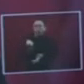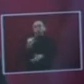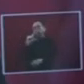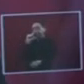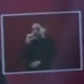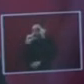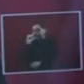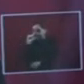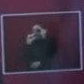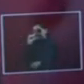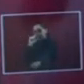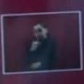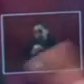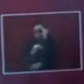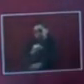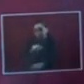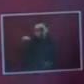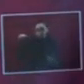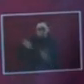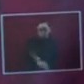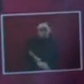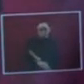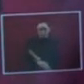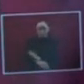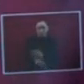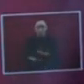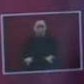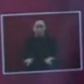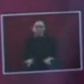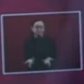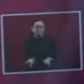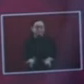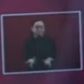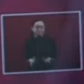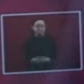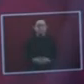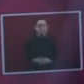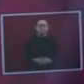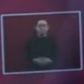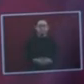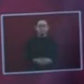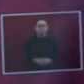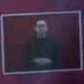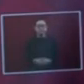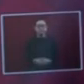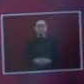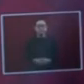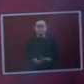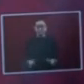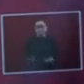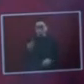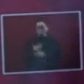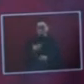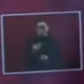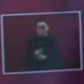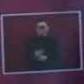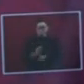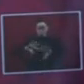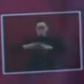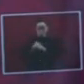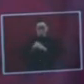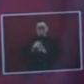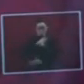tres años, lo que era llamado la primera etapa, y la segunda etapa. Y en esta primera etapa, dice, se ha priorizado las modificaciones que para él fueron